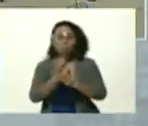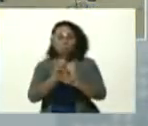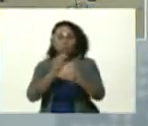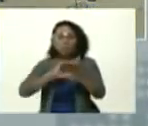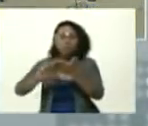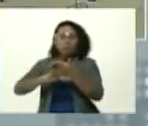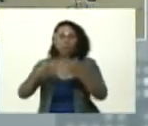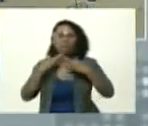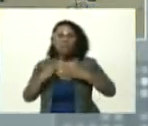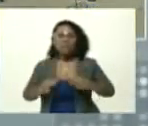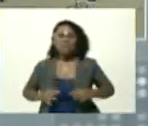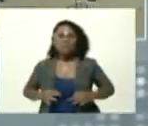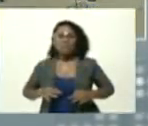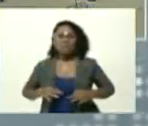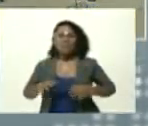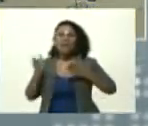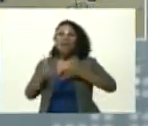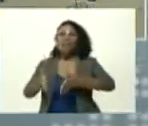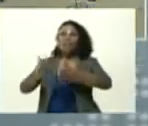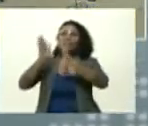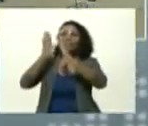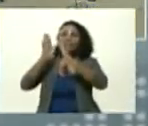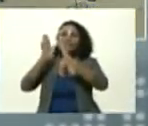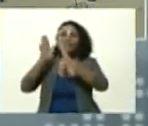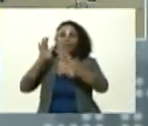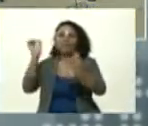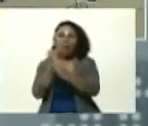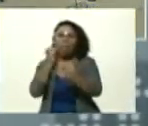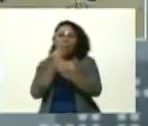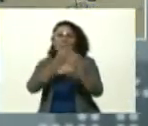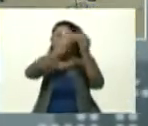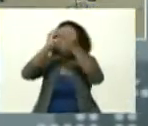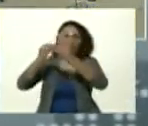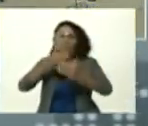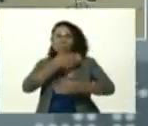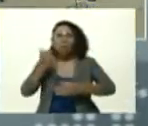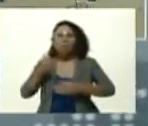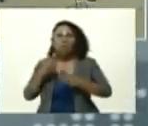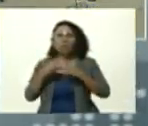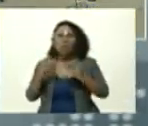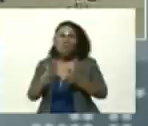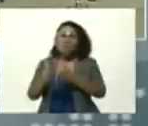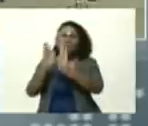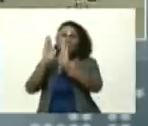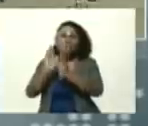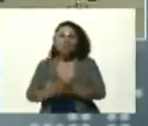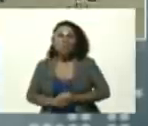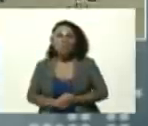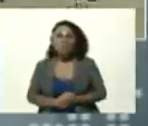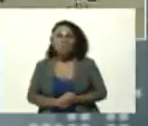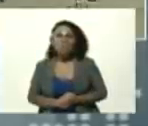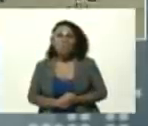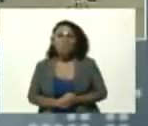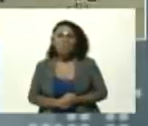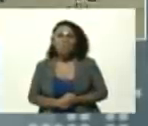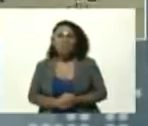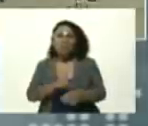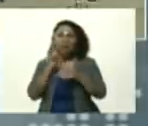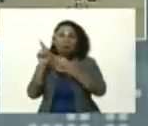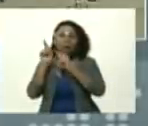recuperación física, de obras de rehabilitación y mejoría de toda la infraestructura.